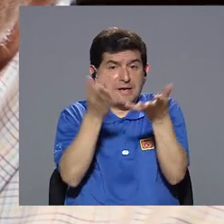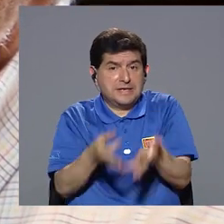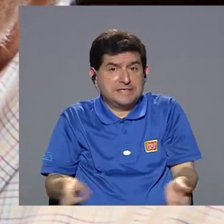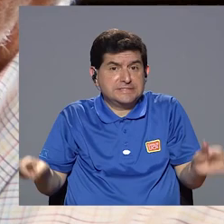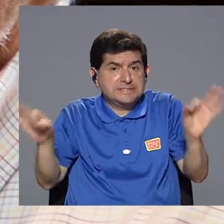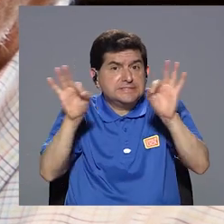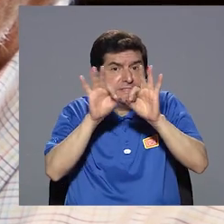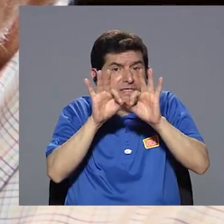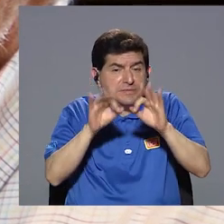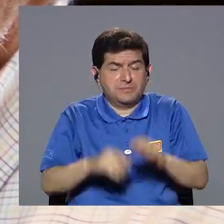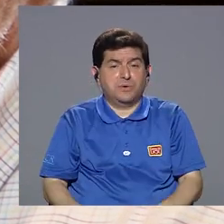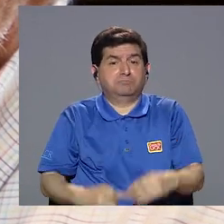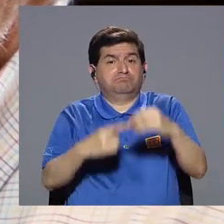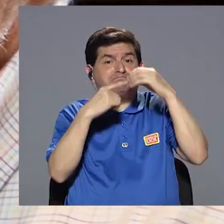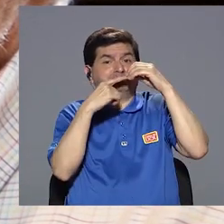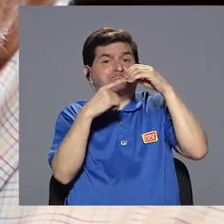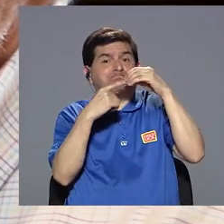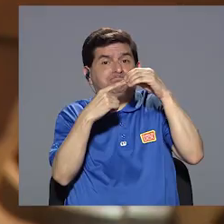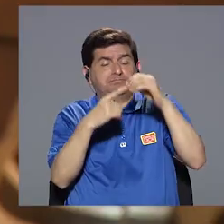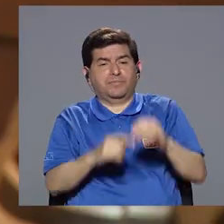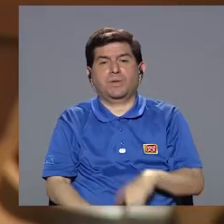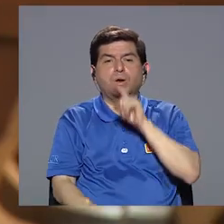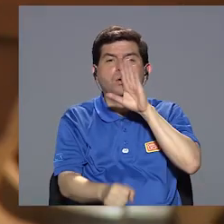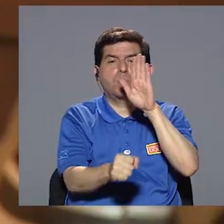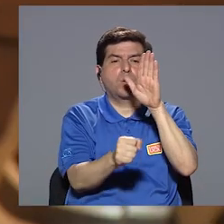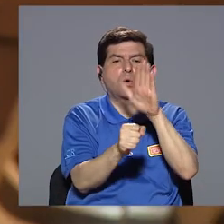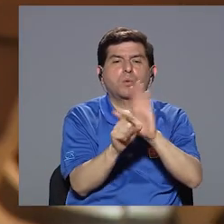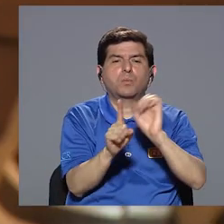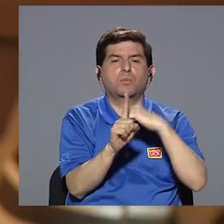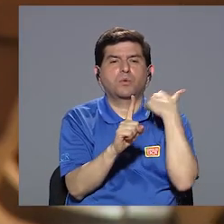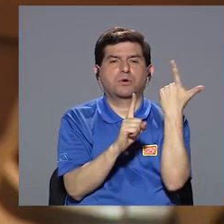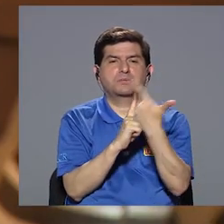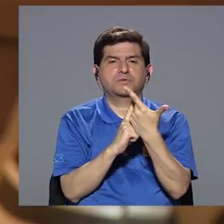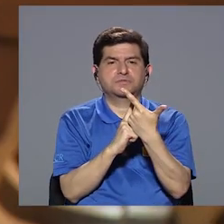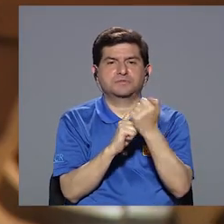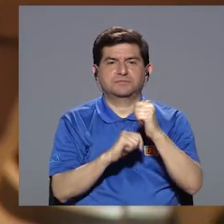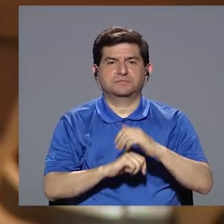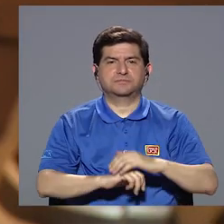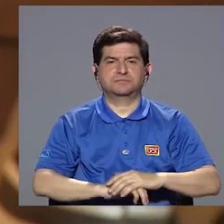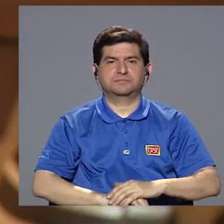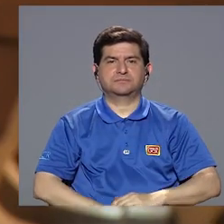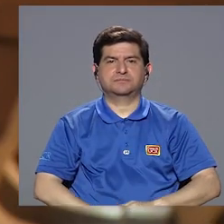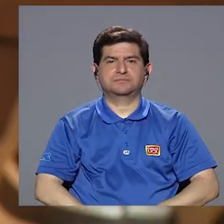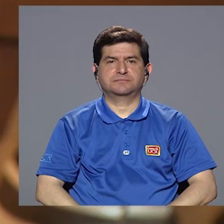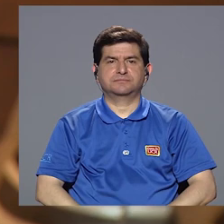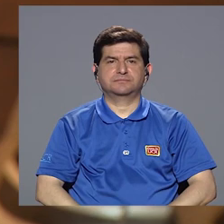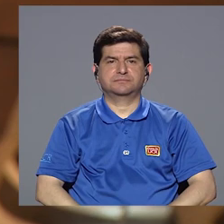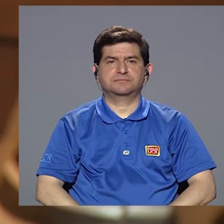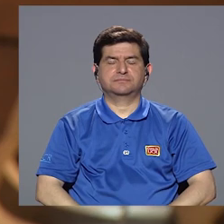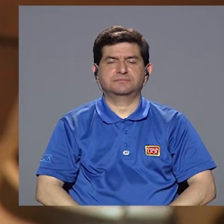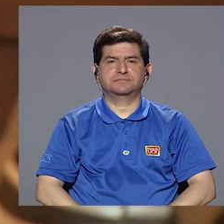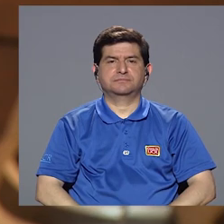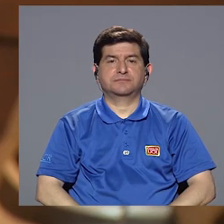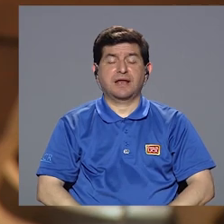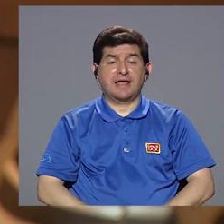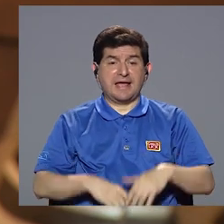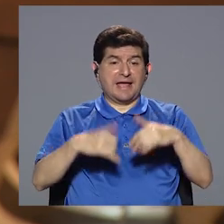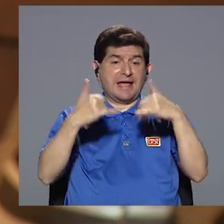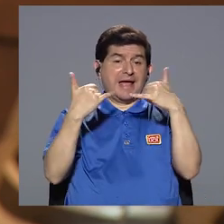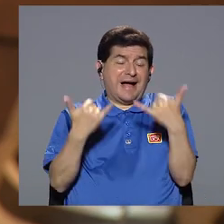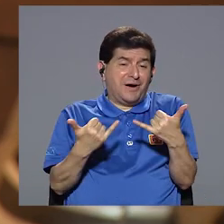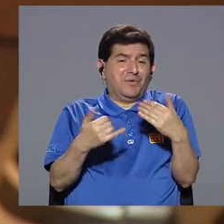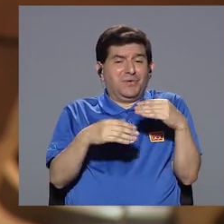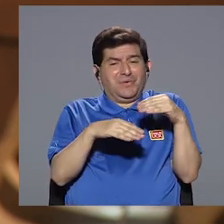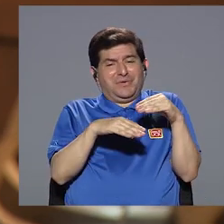de los principios más importantes o más sobresalientes es el compromiso social que ahora